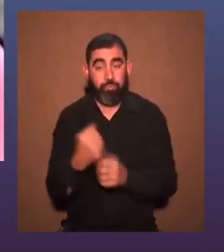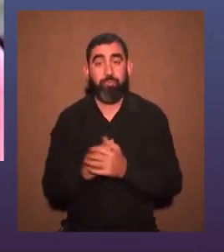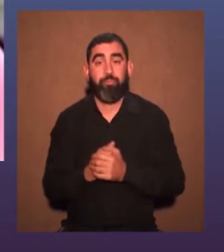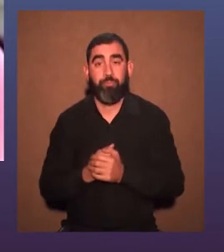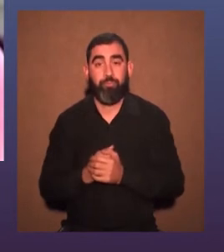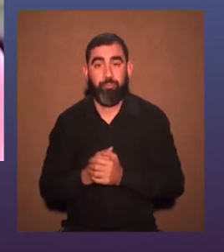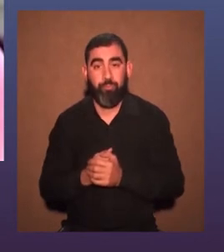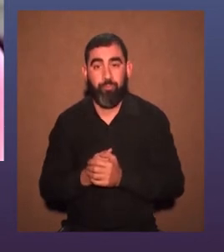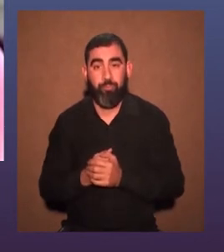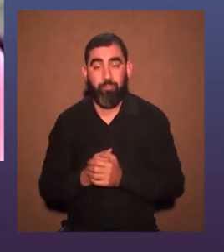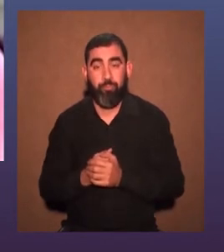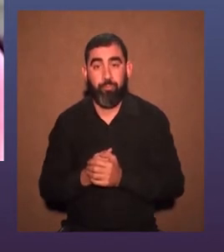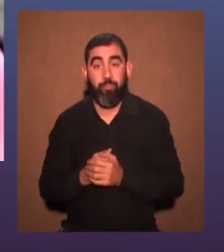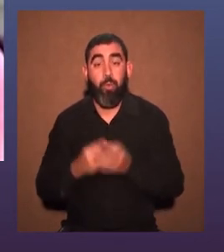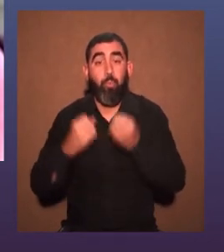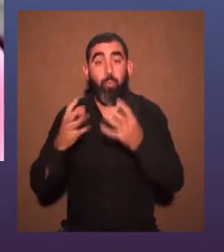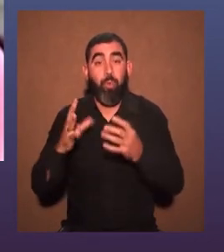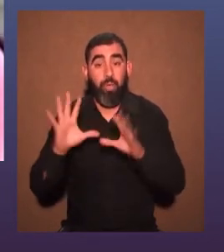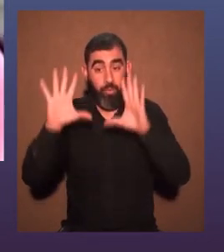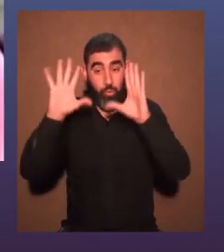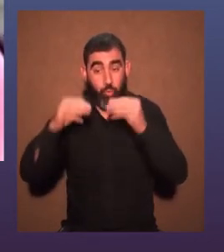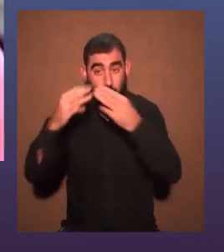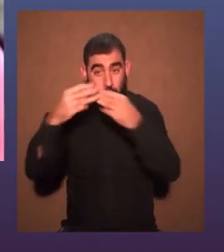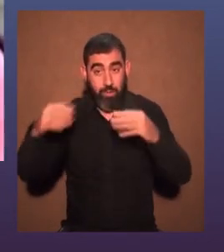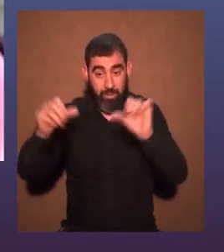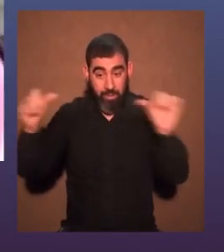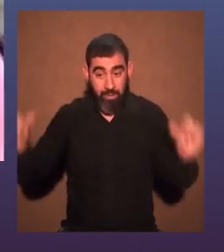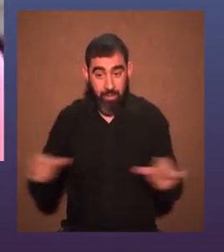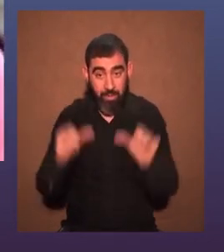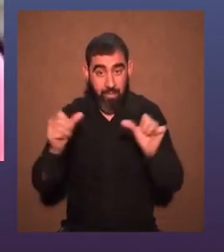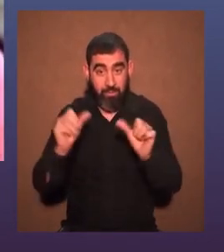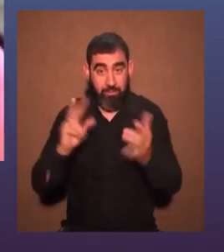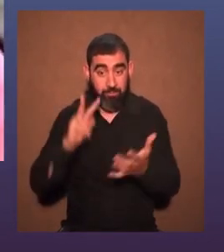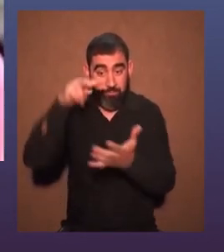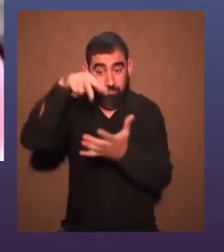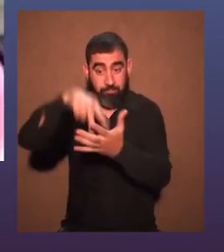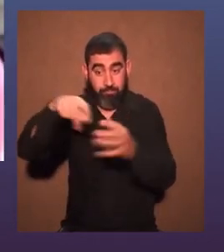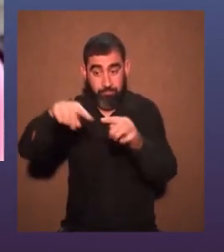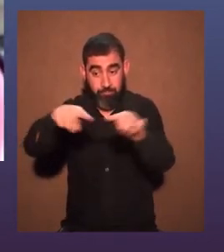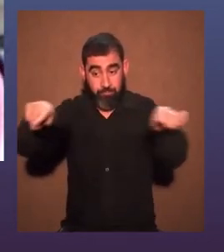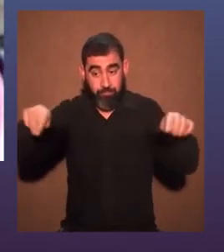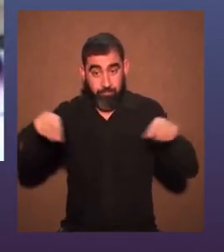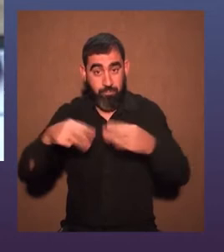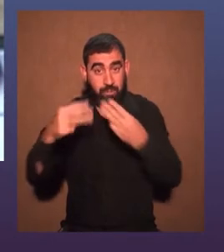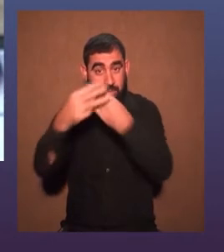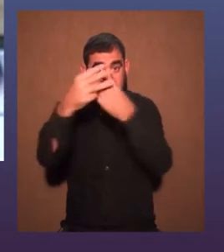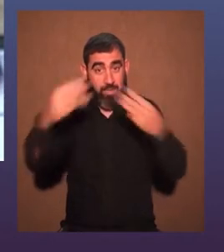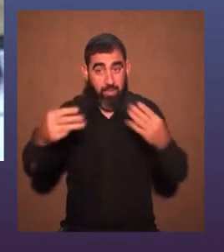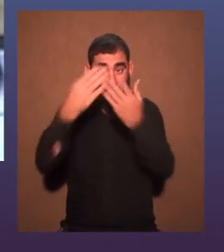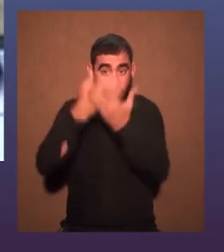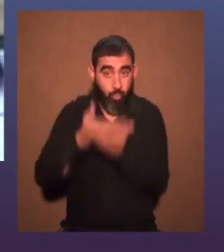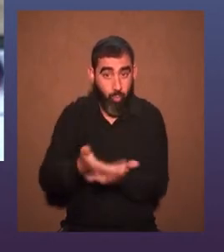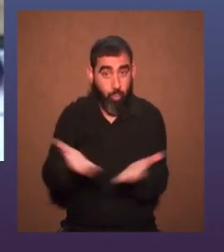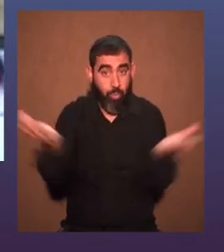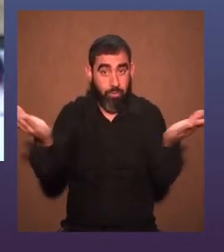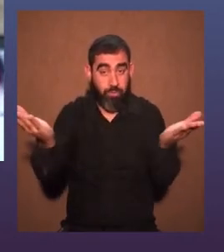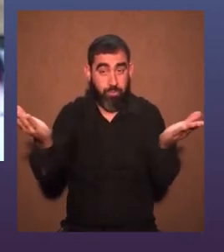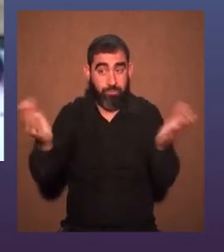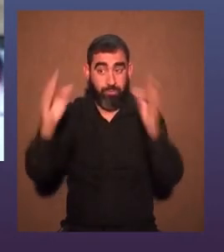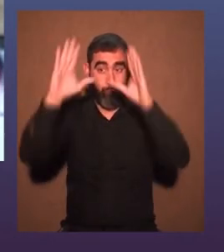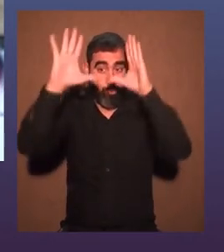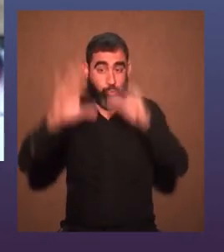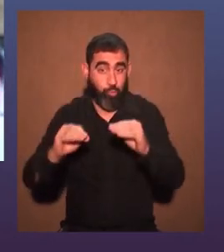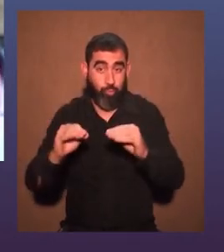Bien. Porque el espectáculo es después uno en todo su conjunto, y bueno, eso.